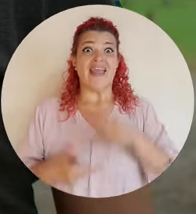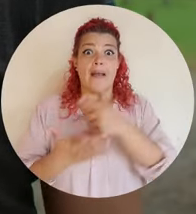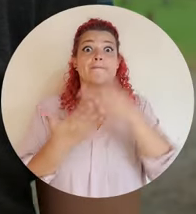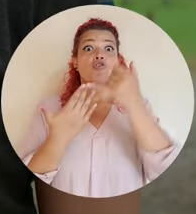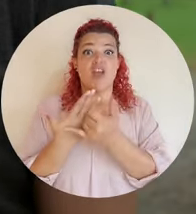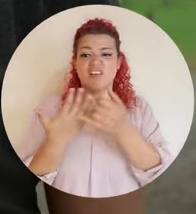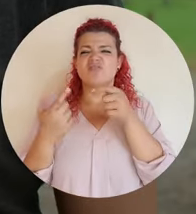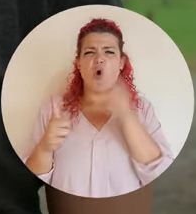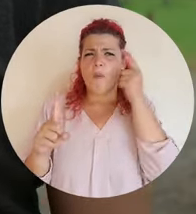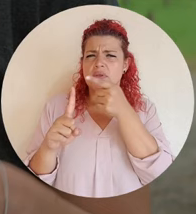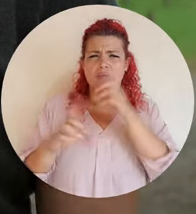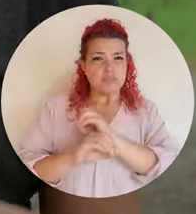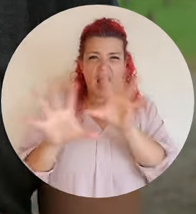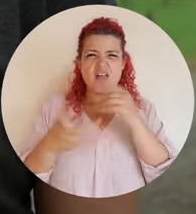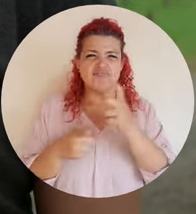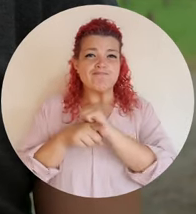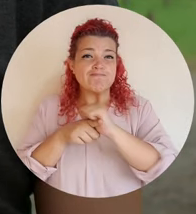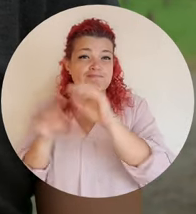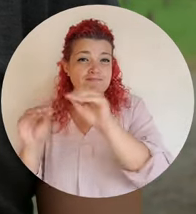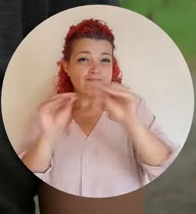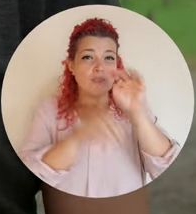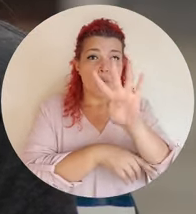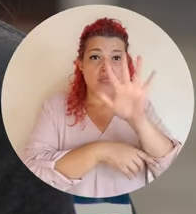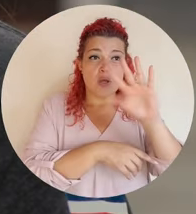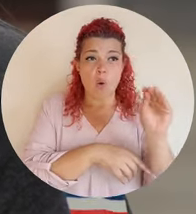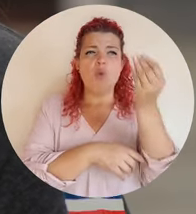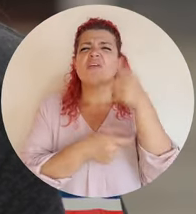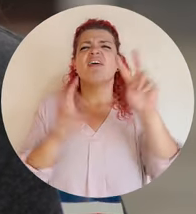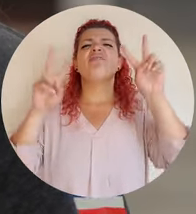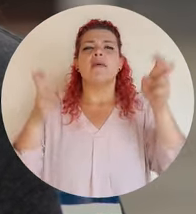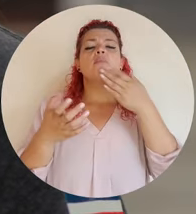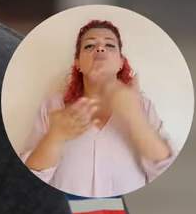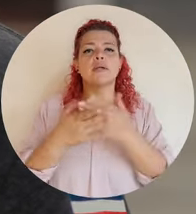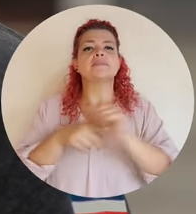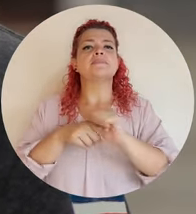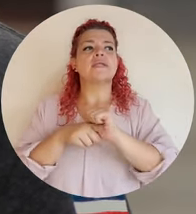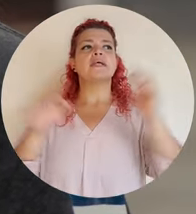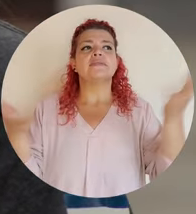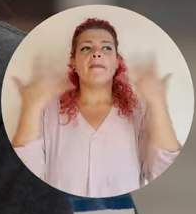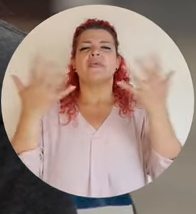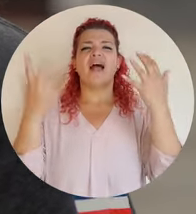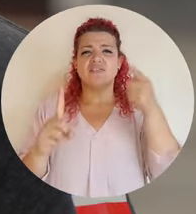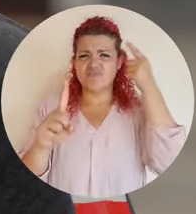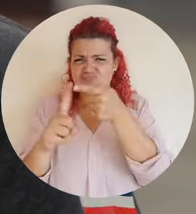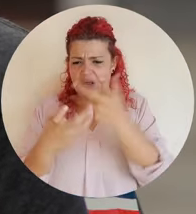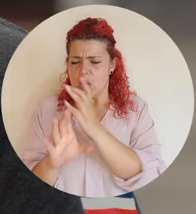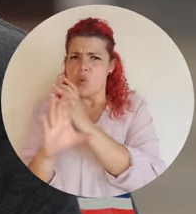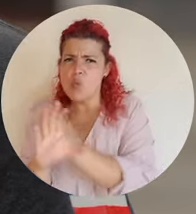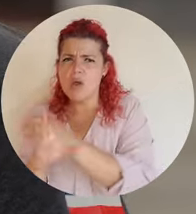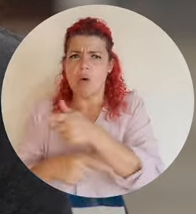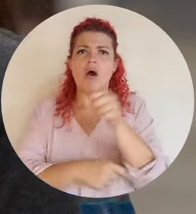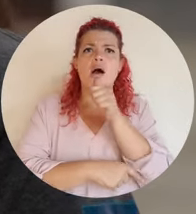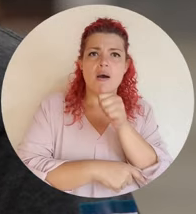este proyecto nuestro objetivo es claro, capacitar a 45 jóvenes en temas de buenas prácticas ambientales, especialmente en el cuidado